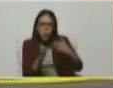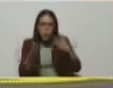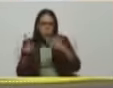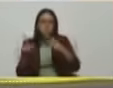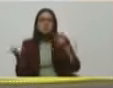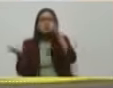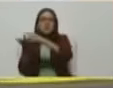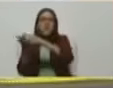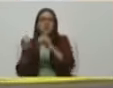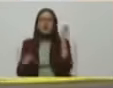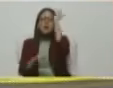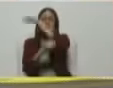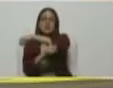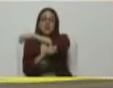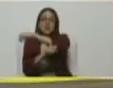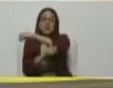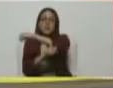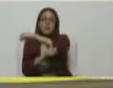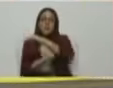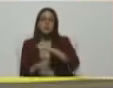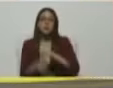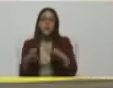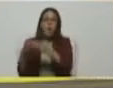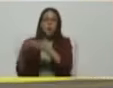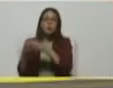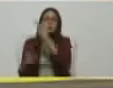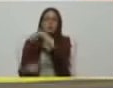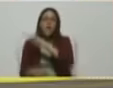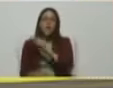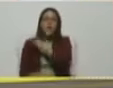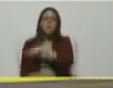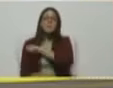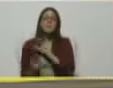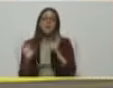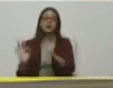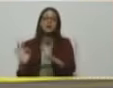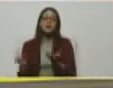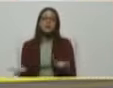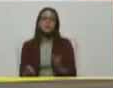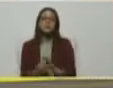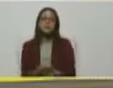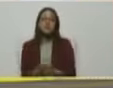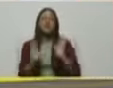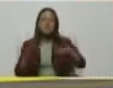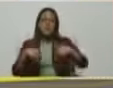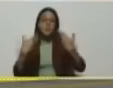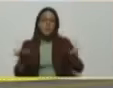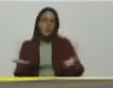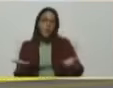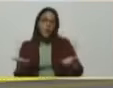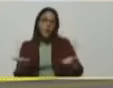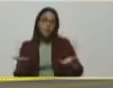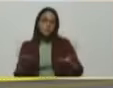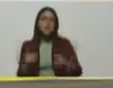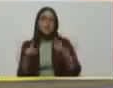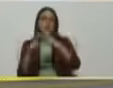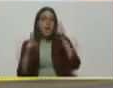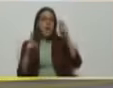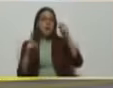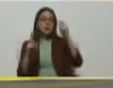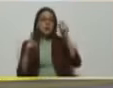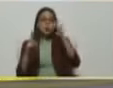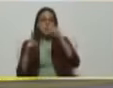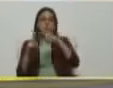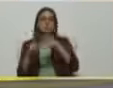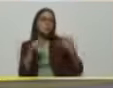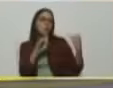y derrotó al ejército español. Y luego Antonio José de Sucre,